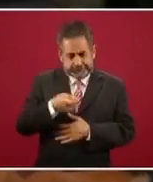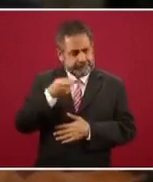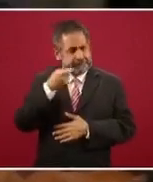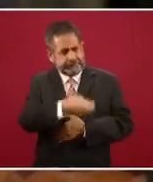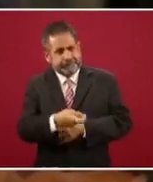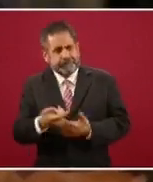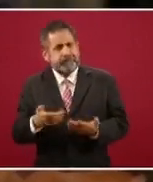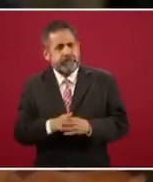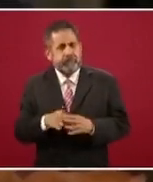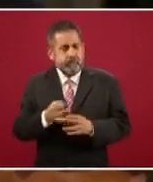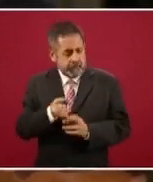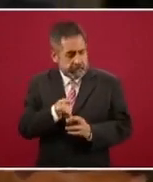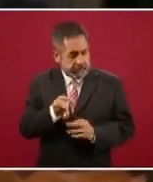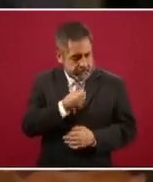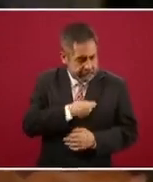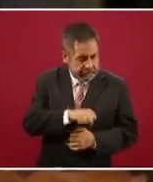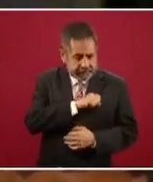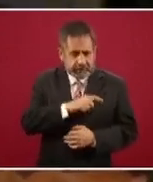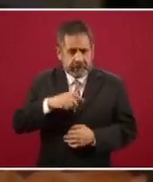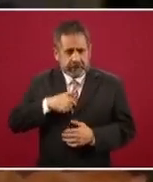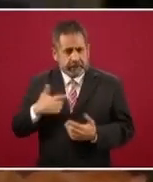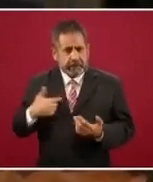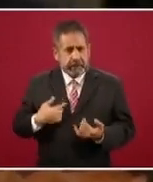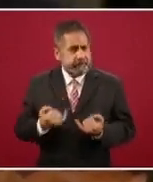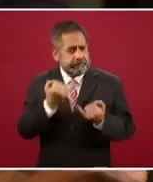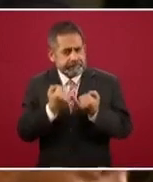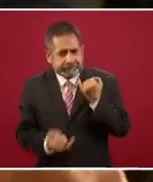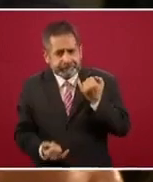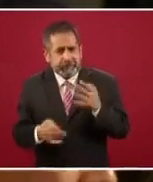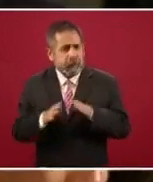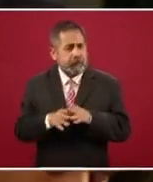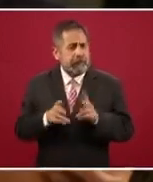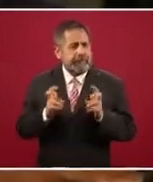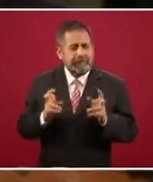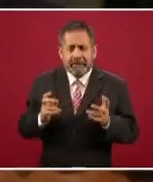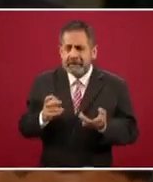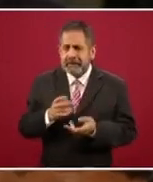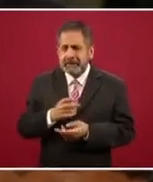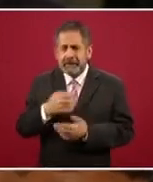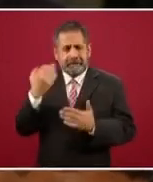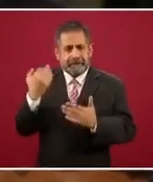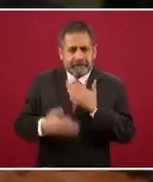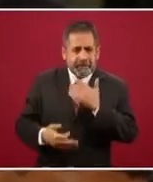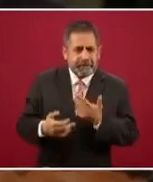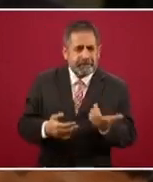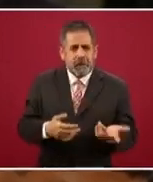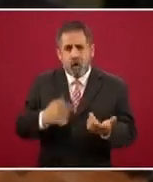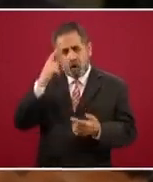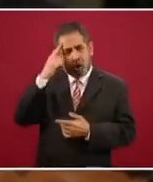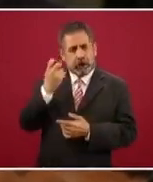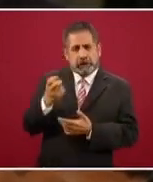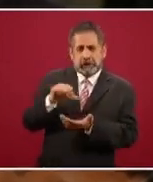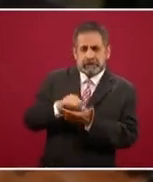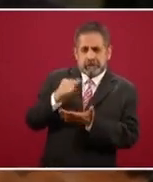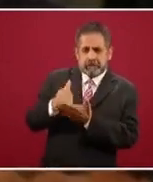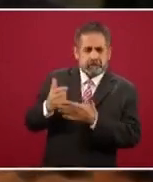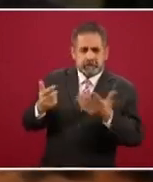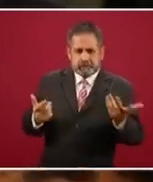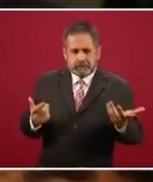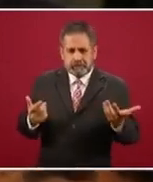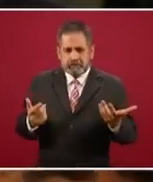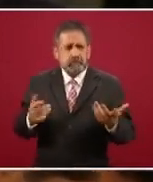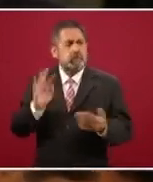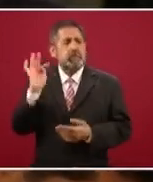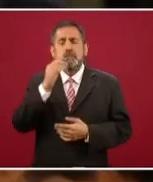¿Desnutridos, caquécticos, flacos, consumidos, por ello menguados de estatura, la talla de